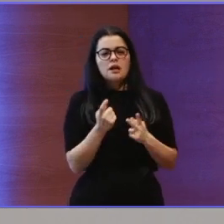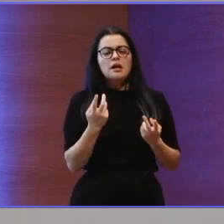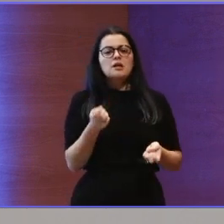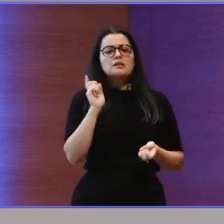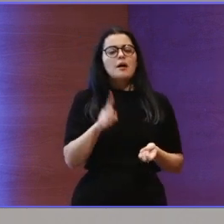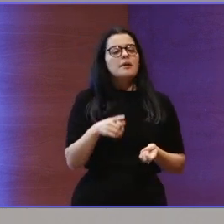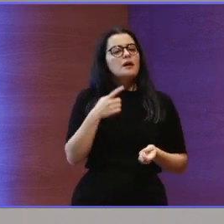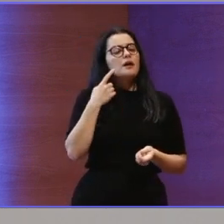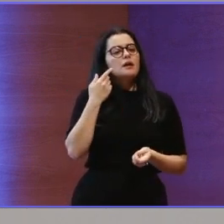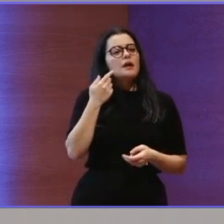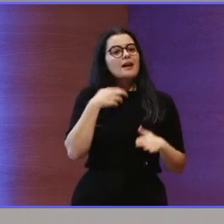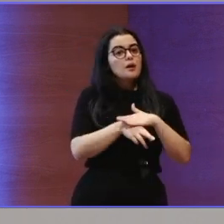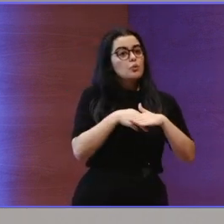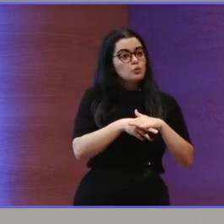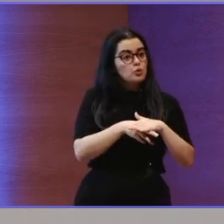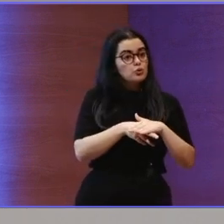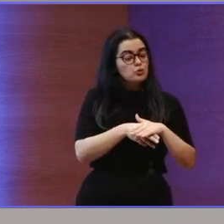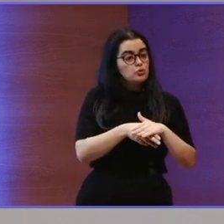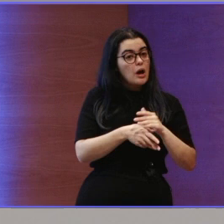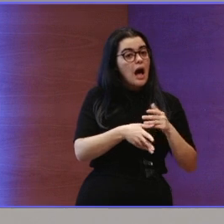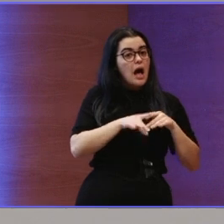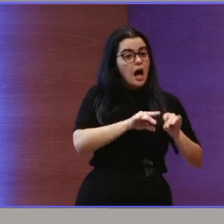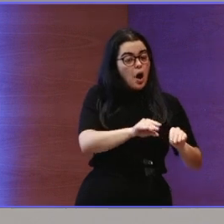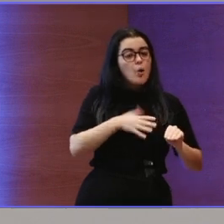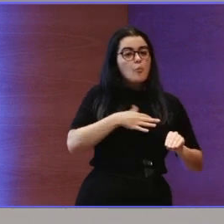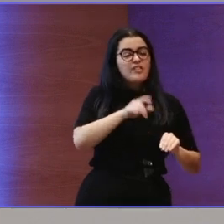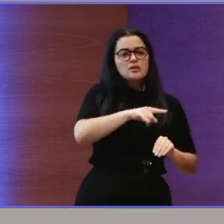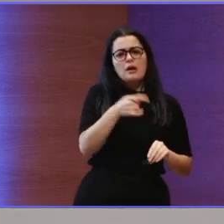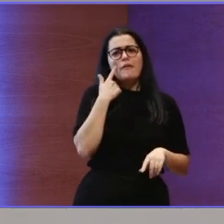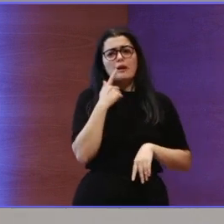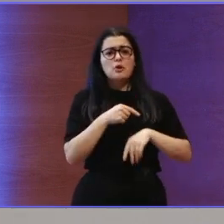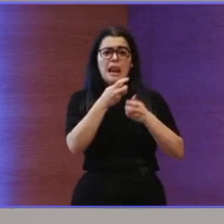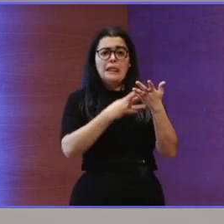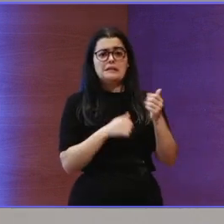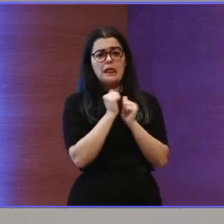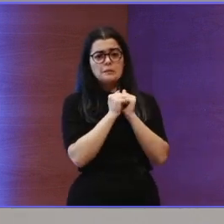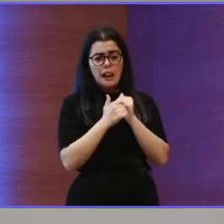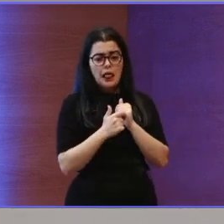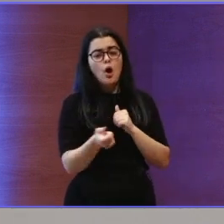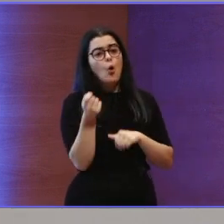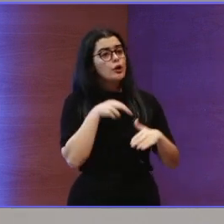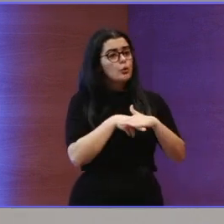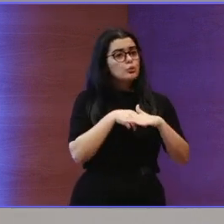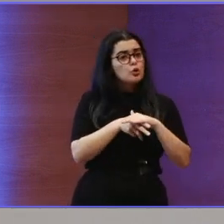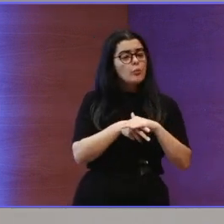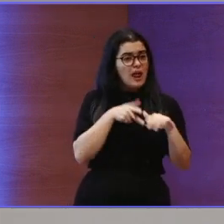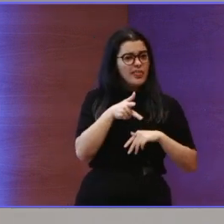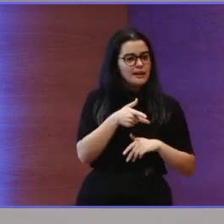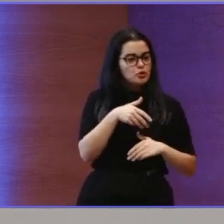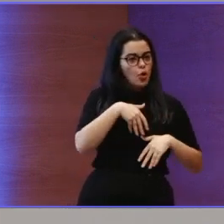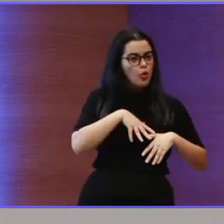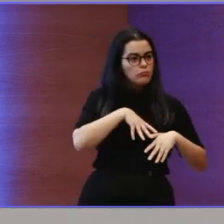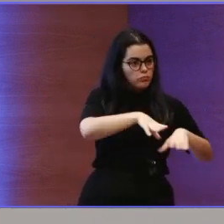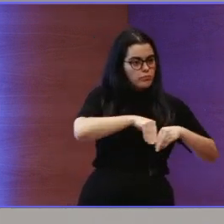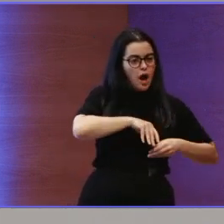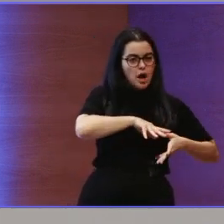de la disponibilidad de recursos si es disponible el derecho cuánto de lista de espera o cuánto de recursos tenemos en el derecho a la hora de hacerlo efectivo